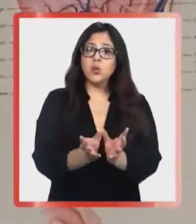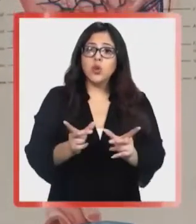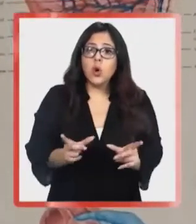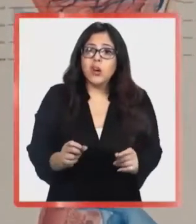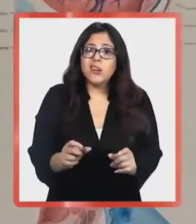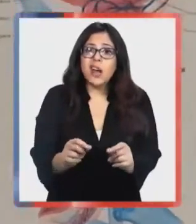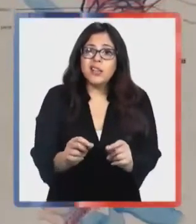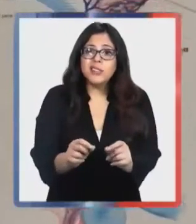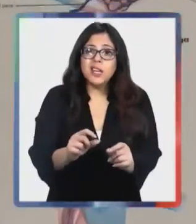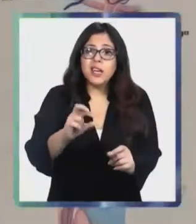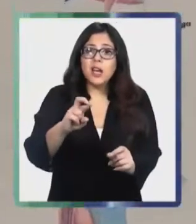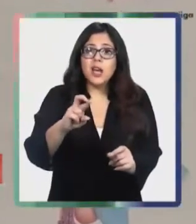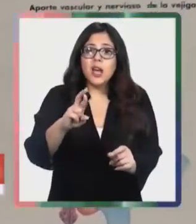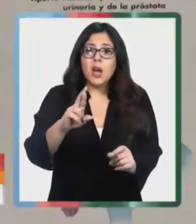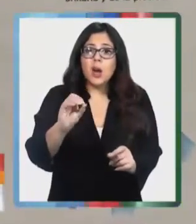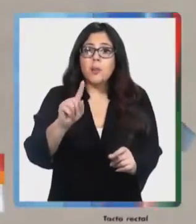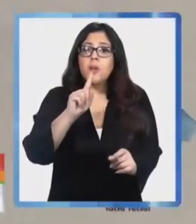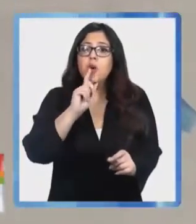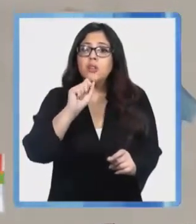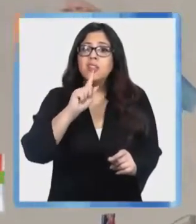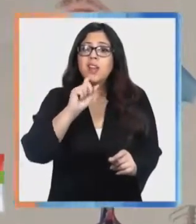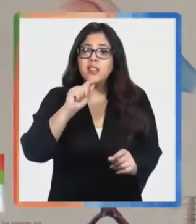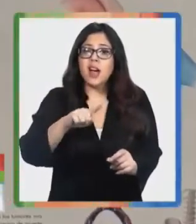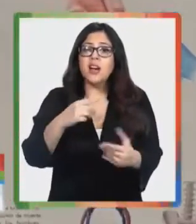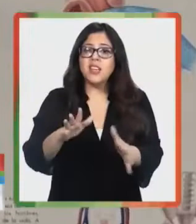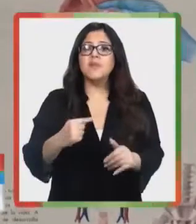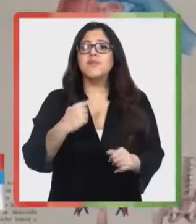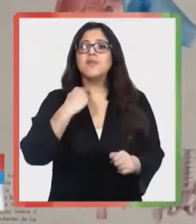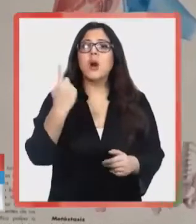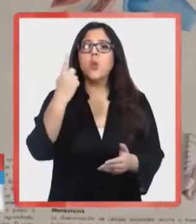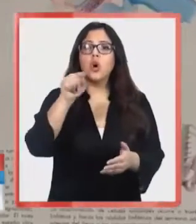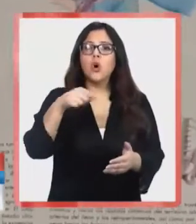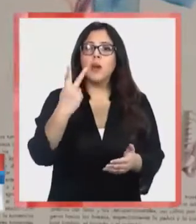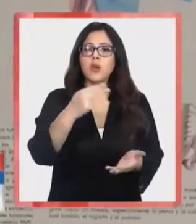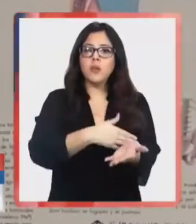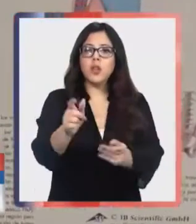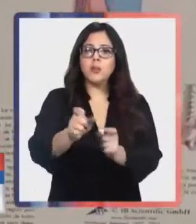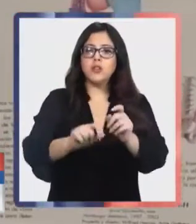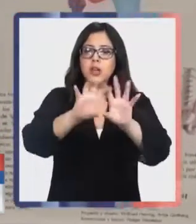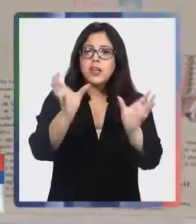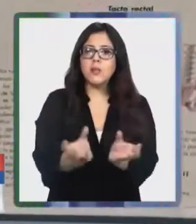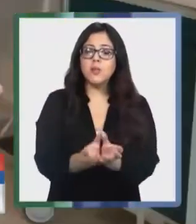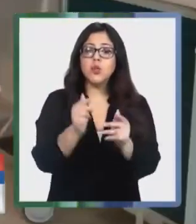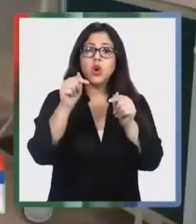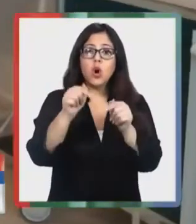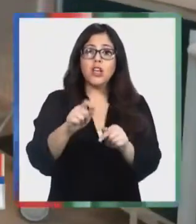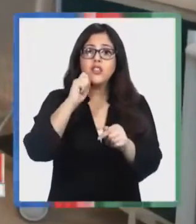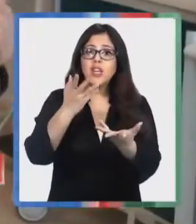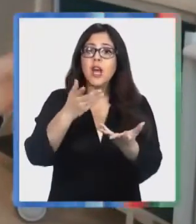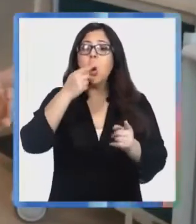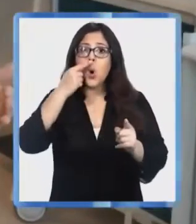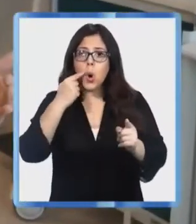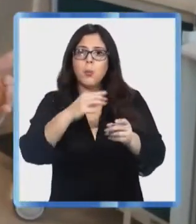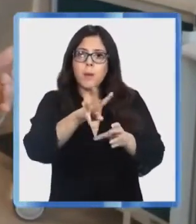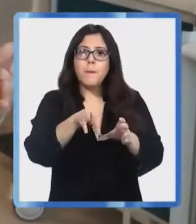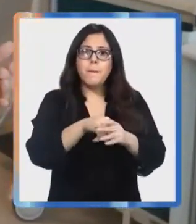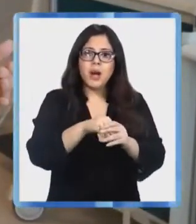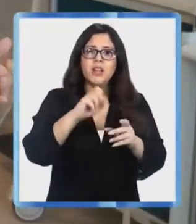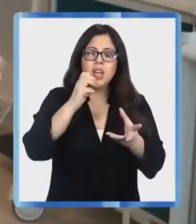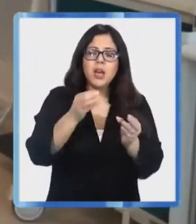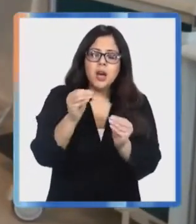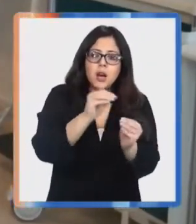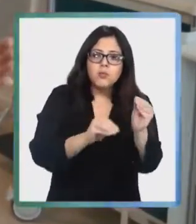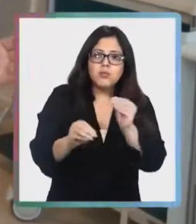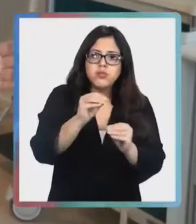mundial el cáncer de próstata afecta a más de 12 millones de personas en el mundo la próstata es una glándula exclusiva de los hombres que cumple la función